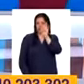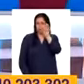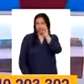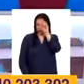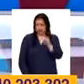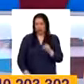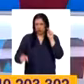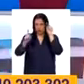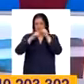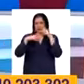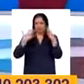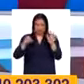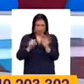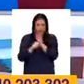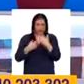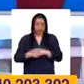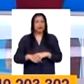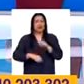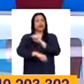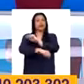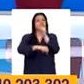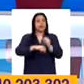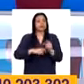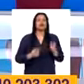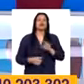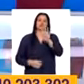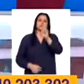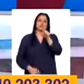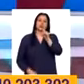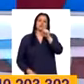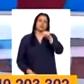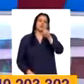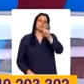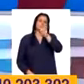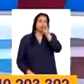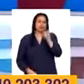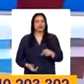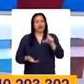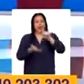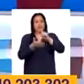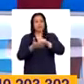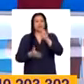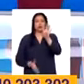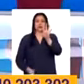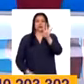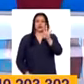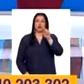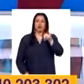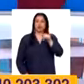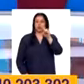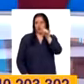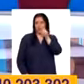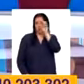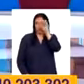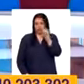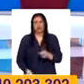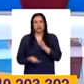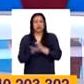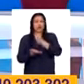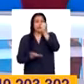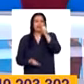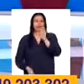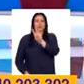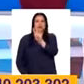54.9% del objetivo de vacunación, Tacna con el 51.4%, Lima con el 45.1%, Ica con